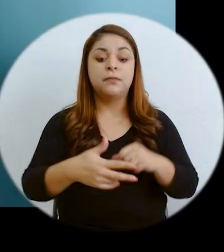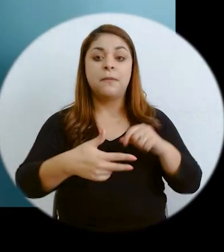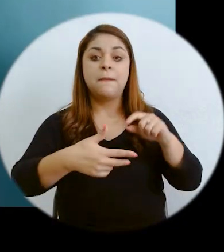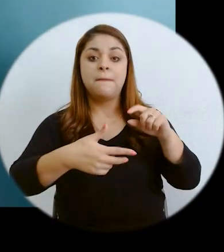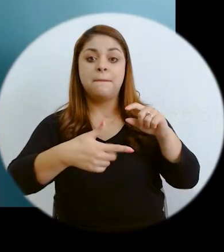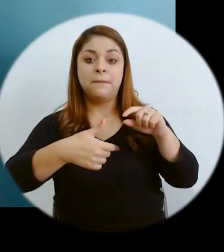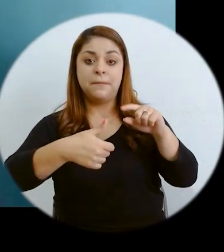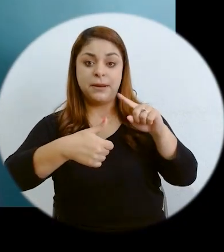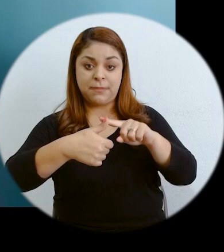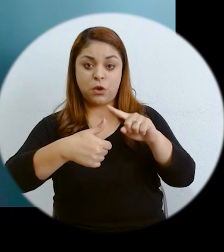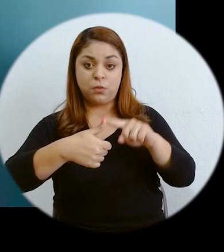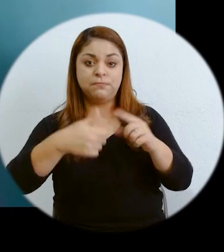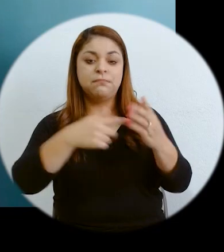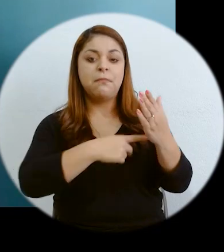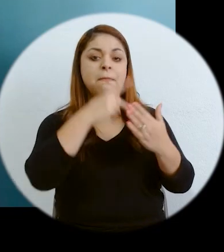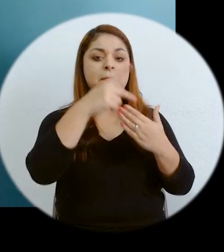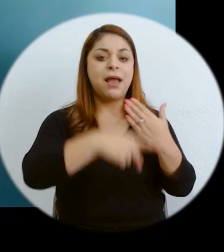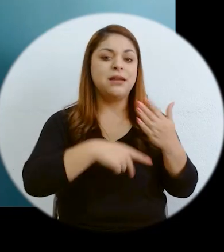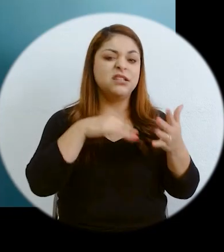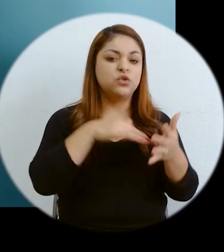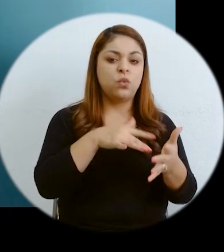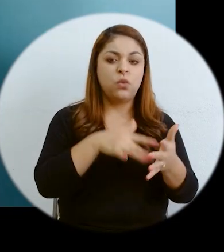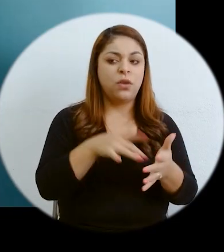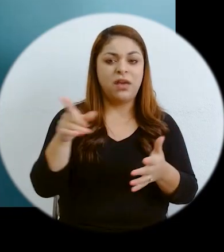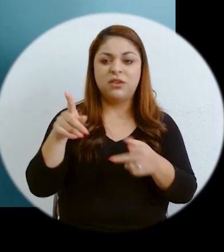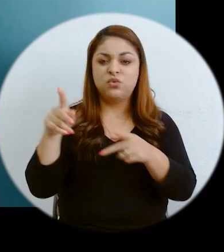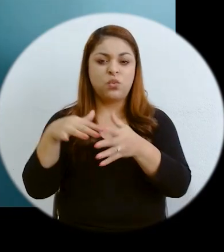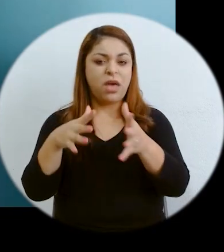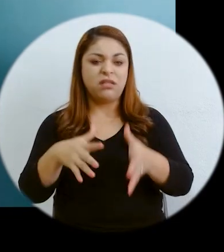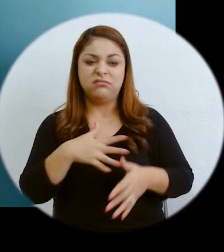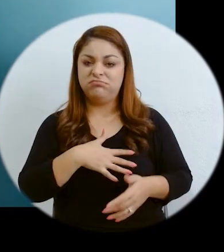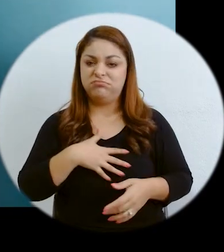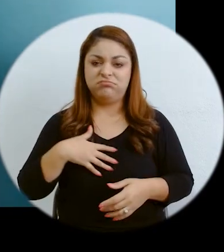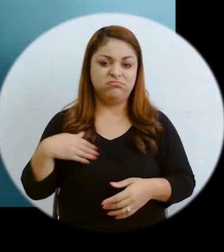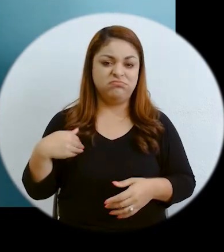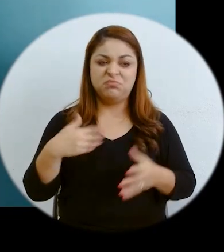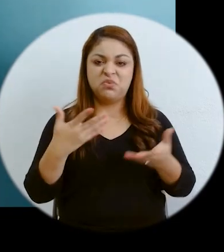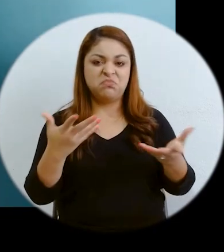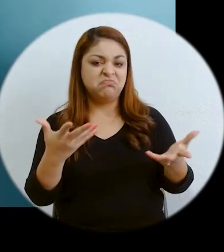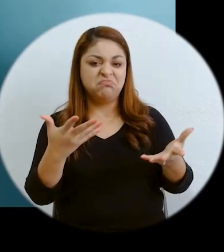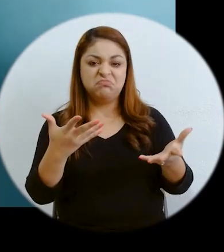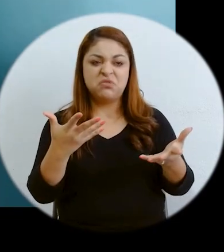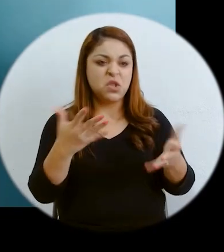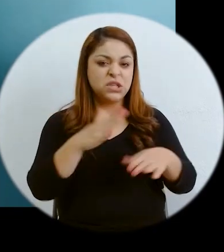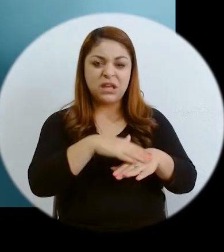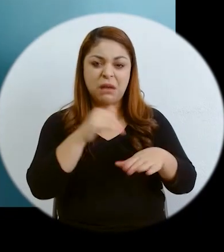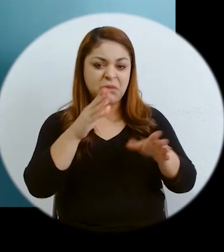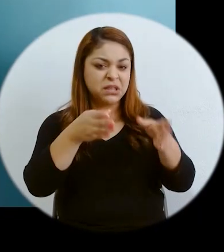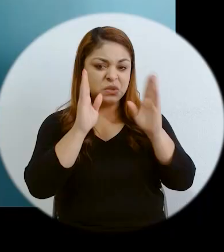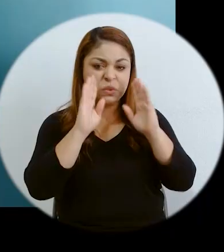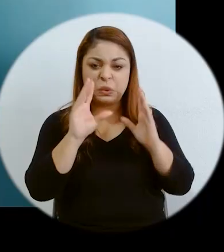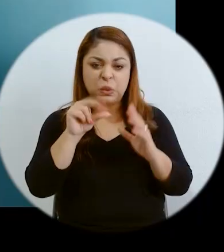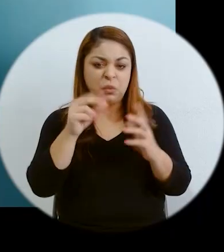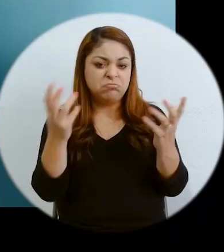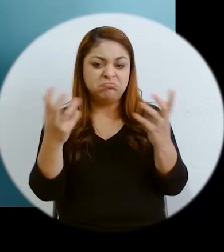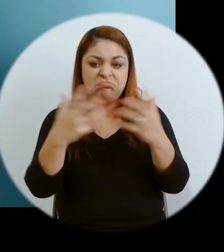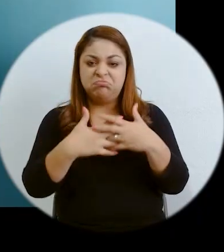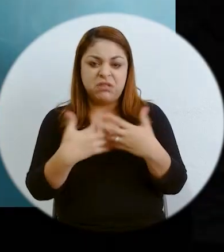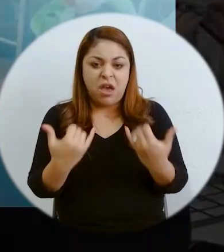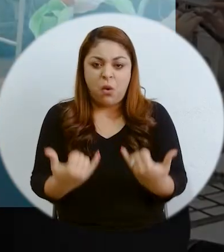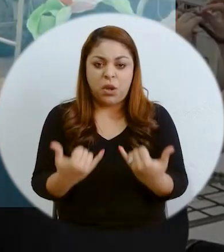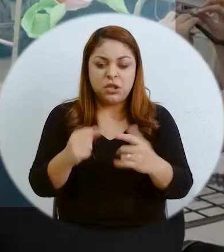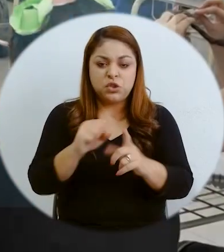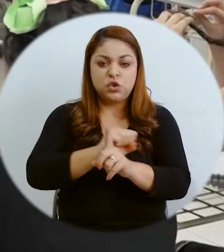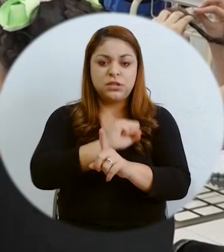1, planes de estudio que son poco atractivos para los estudiantes y que no responden a las nuevas demandas de una